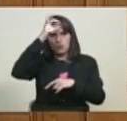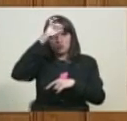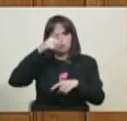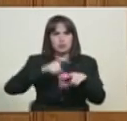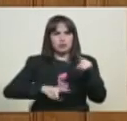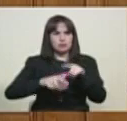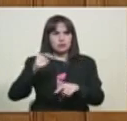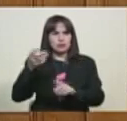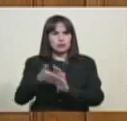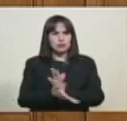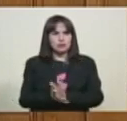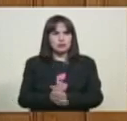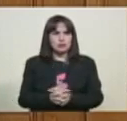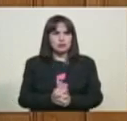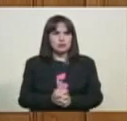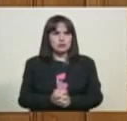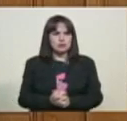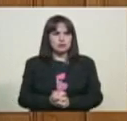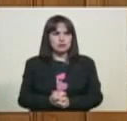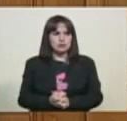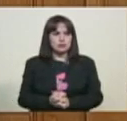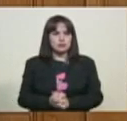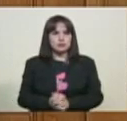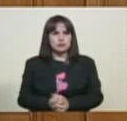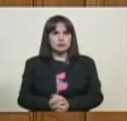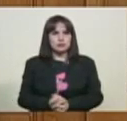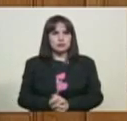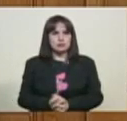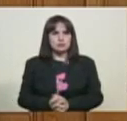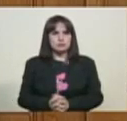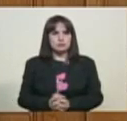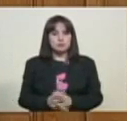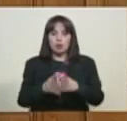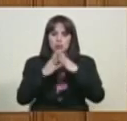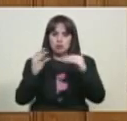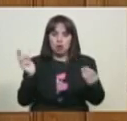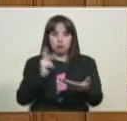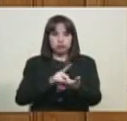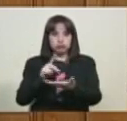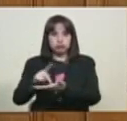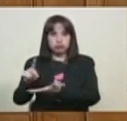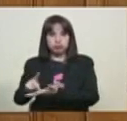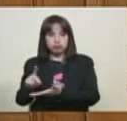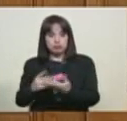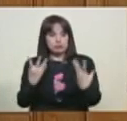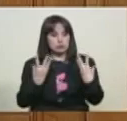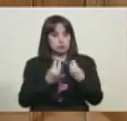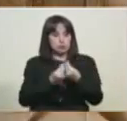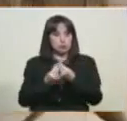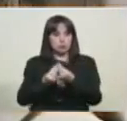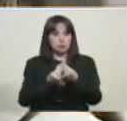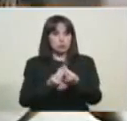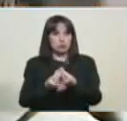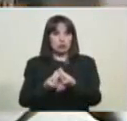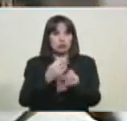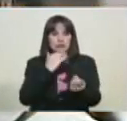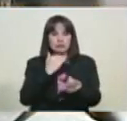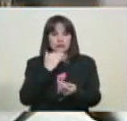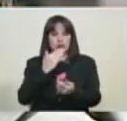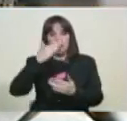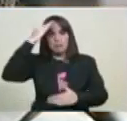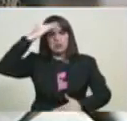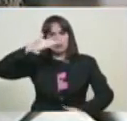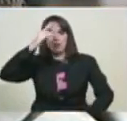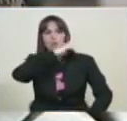momento, pero el resto de los ministros y ministras estuvieron presentes, cada uno, compañeros y hermanos del alto mando